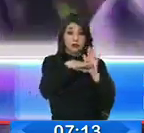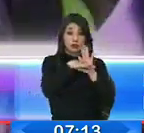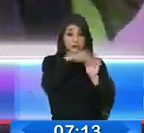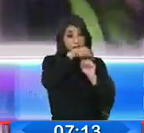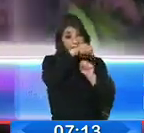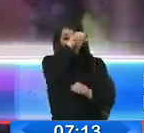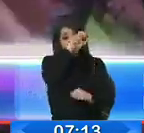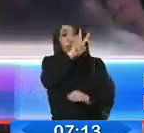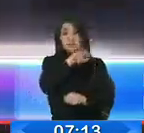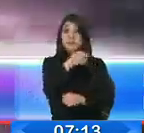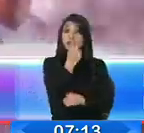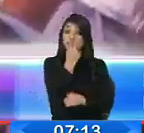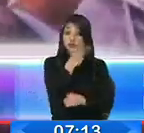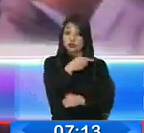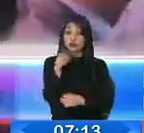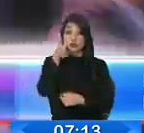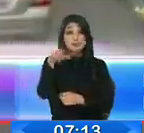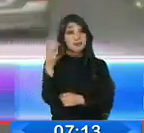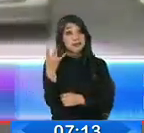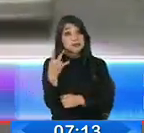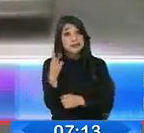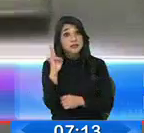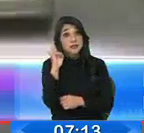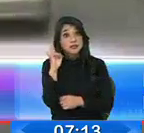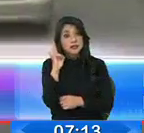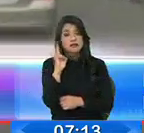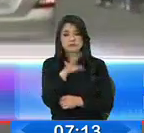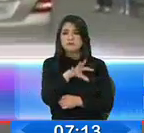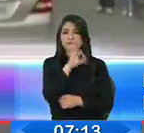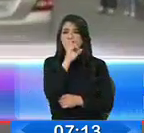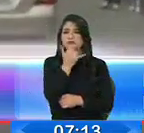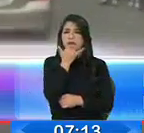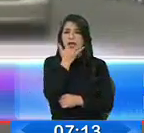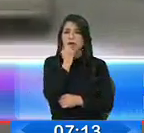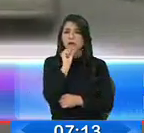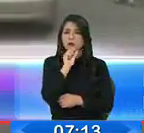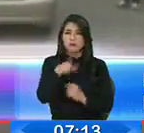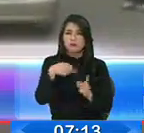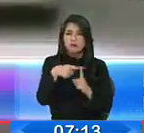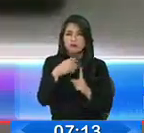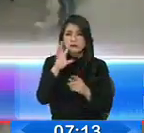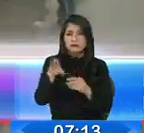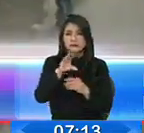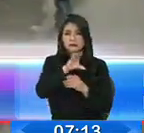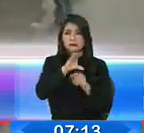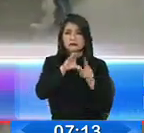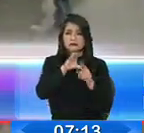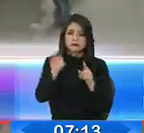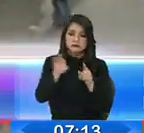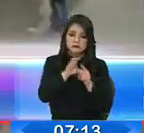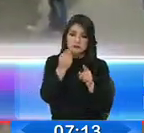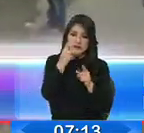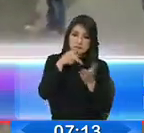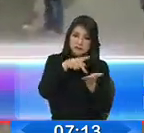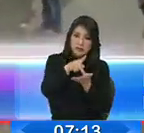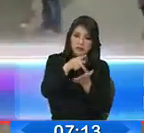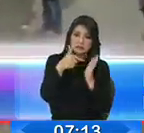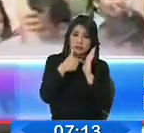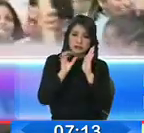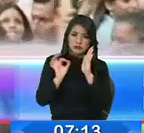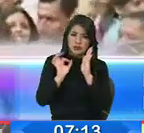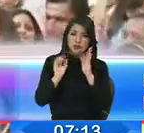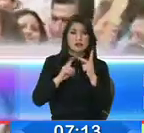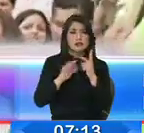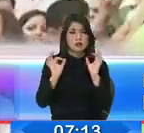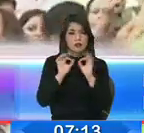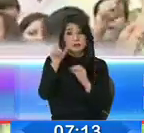periodo 2012-2017, sí se encontraron otro tipo de irregularidades, como aportes que no pagaron impuestos,